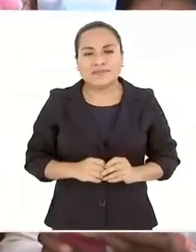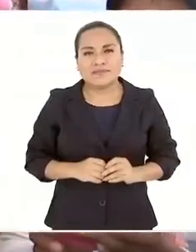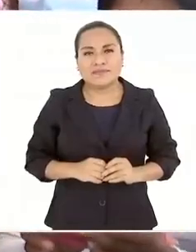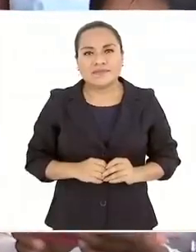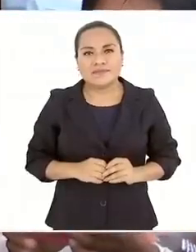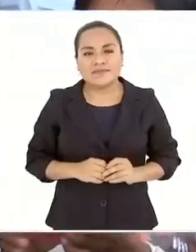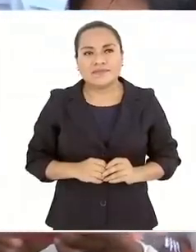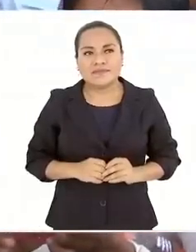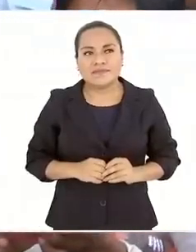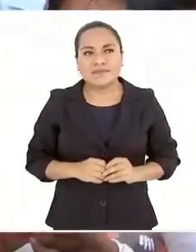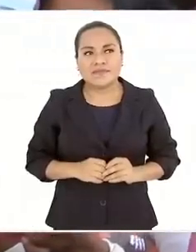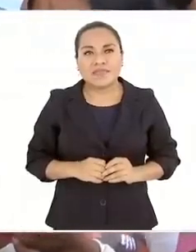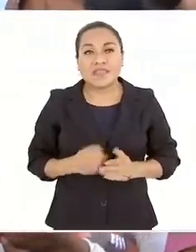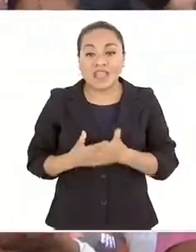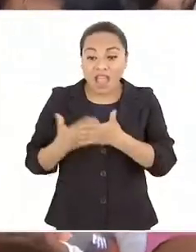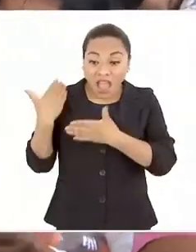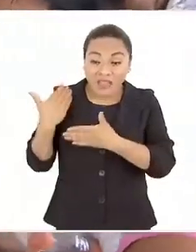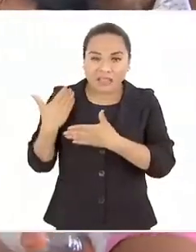Se ha intentado